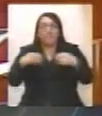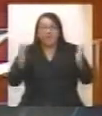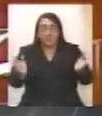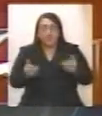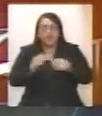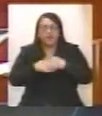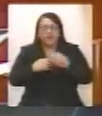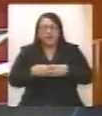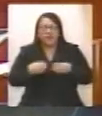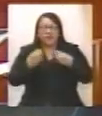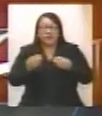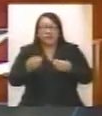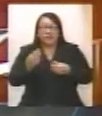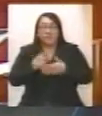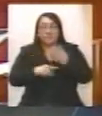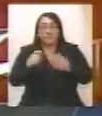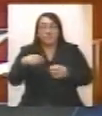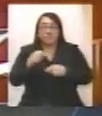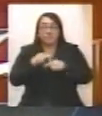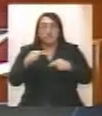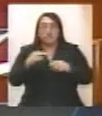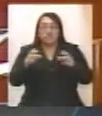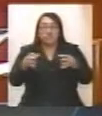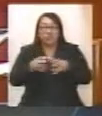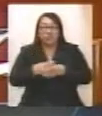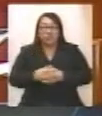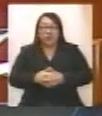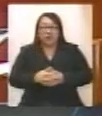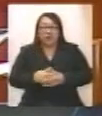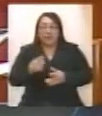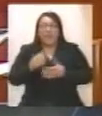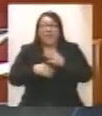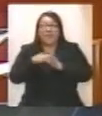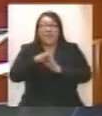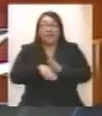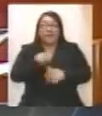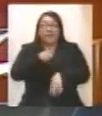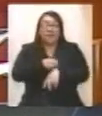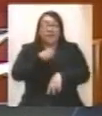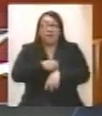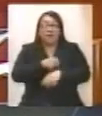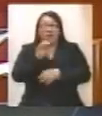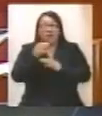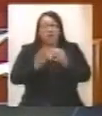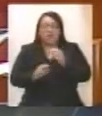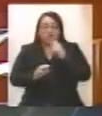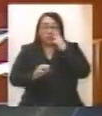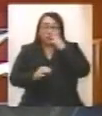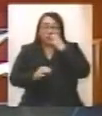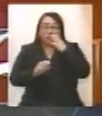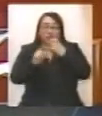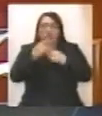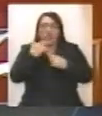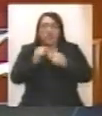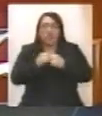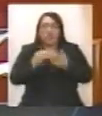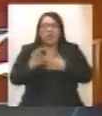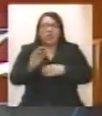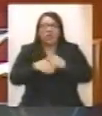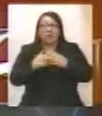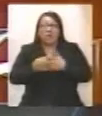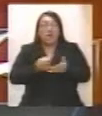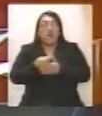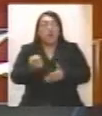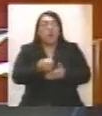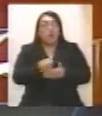la homologación de requerimientos a nivel de sectores que reducirán tiempo, costo y mejorarán la calidad de la